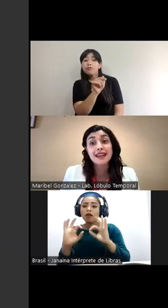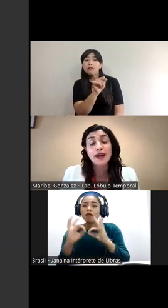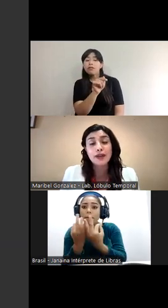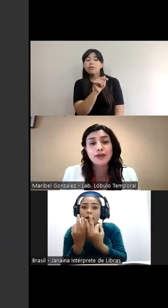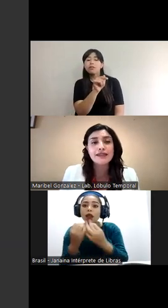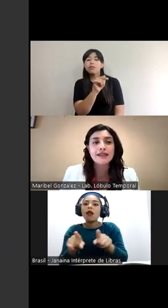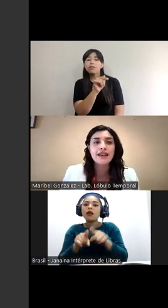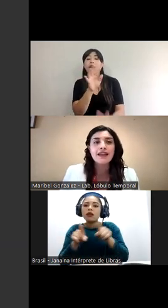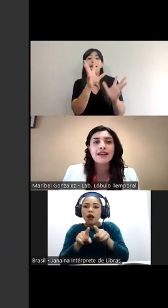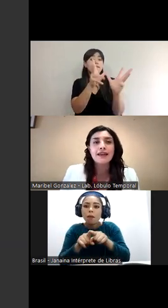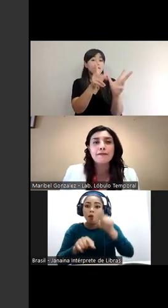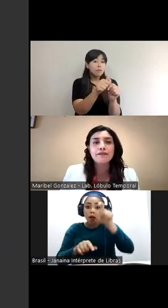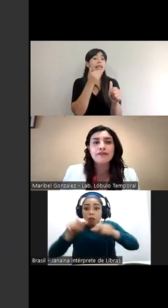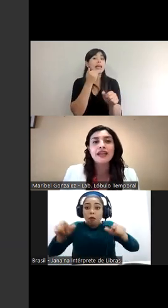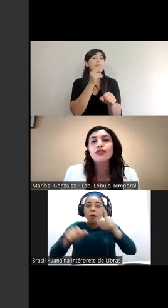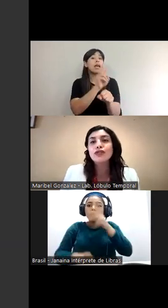las educadoras,